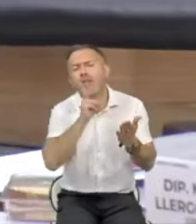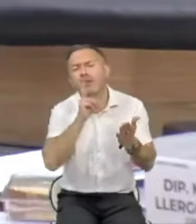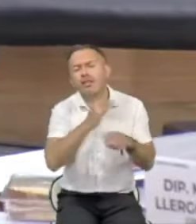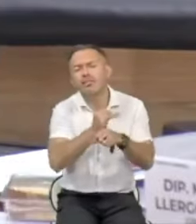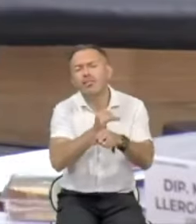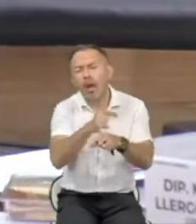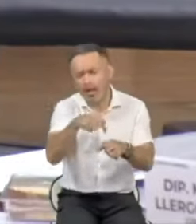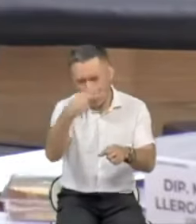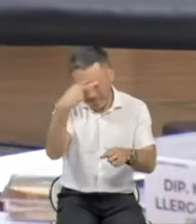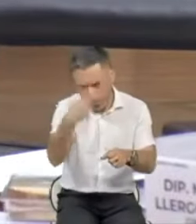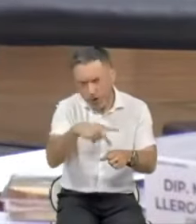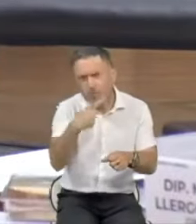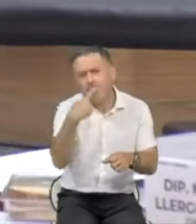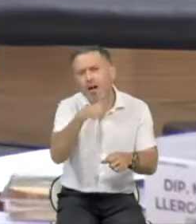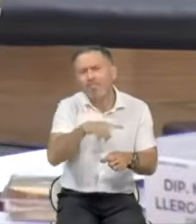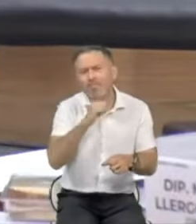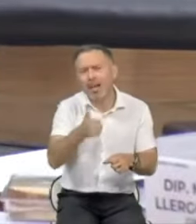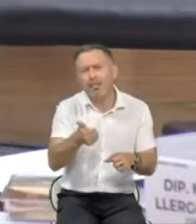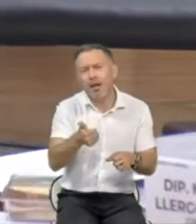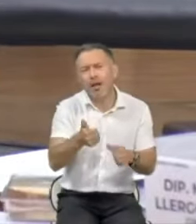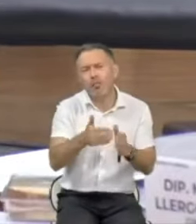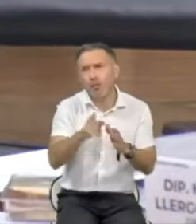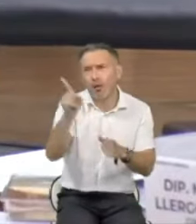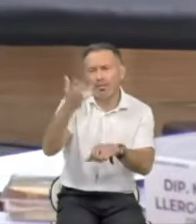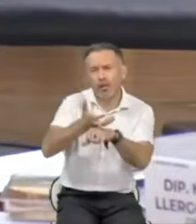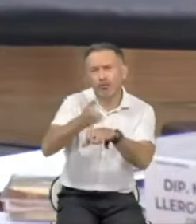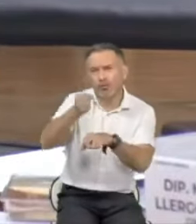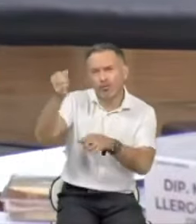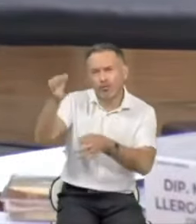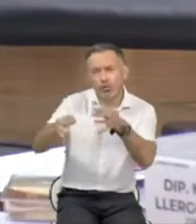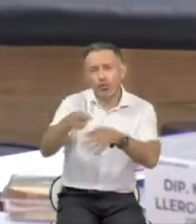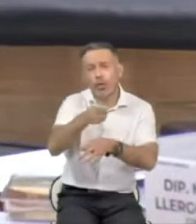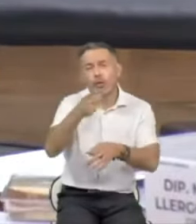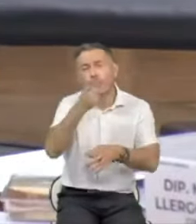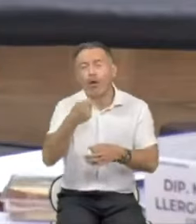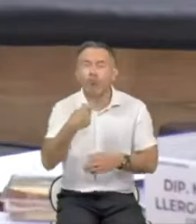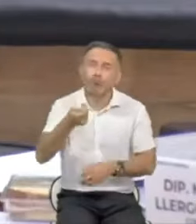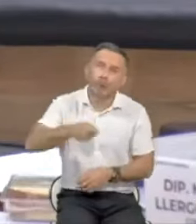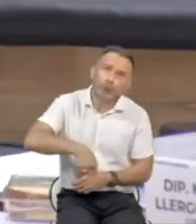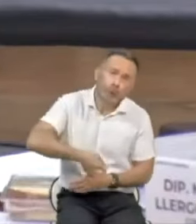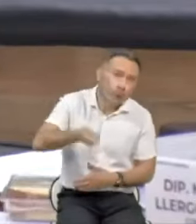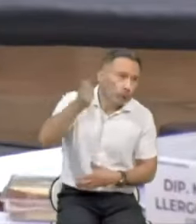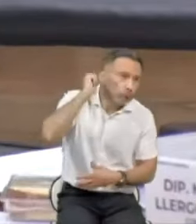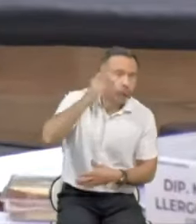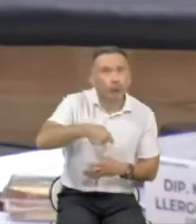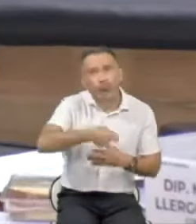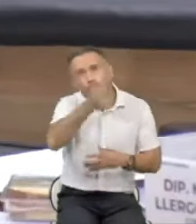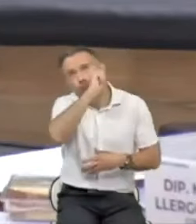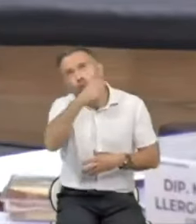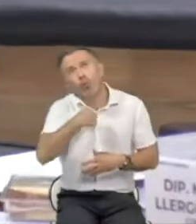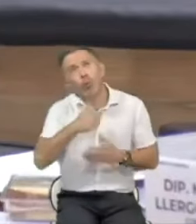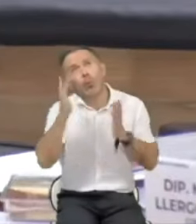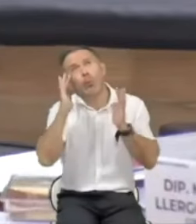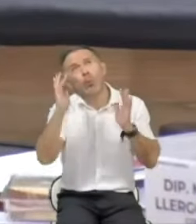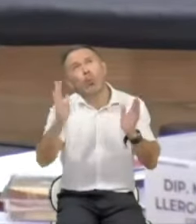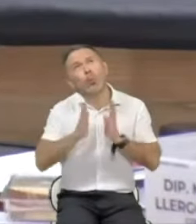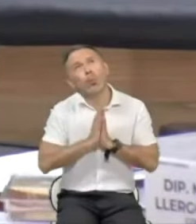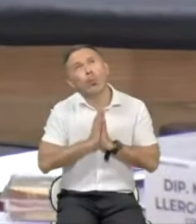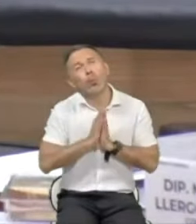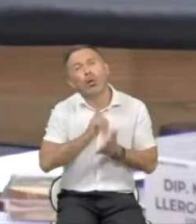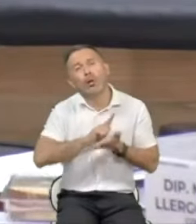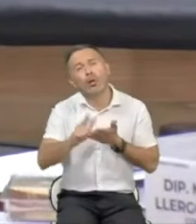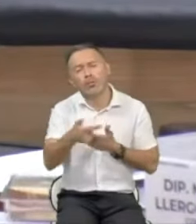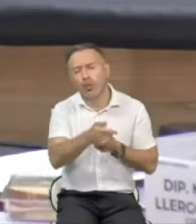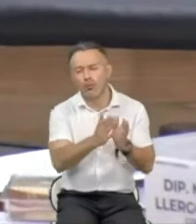de él y vienen aquí a darse baños de pureza son unos sinvergüenza unos hipócritas